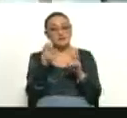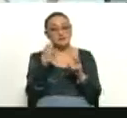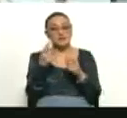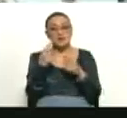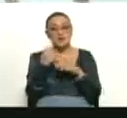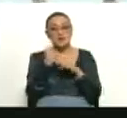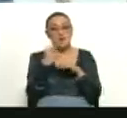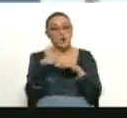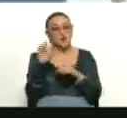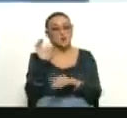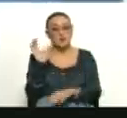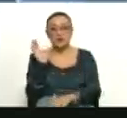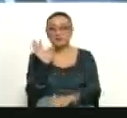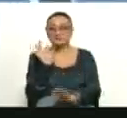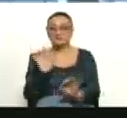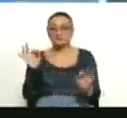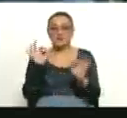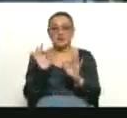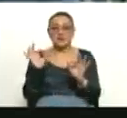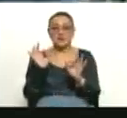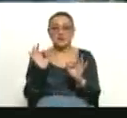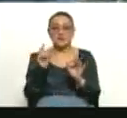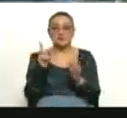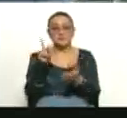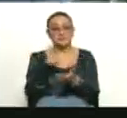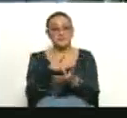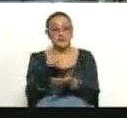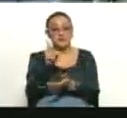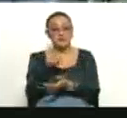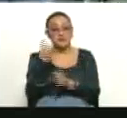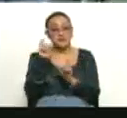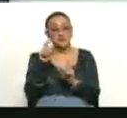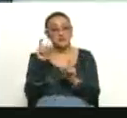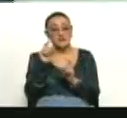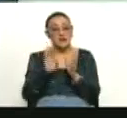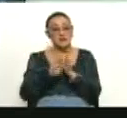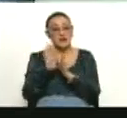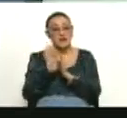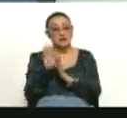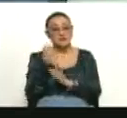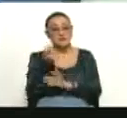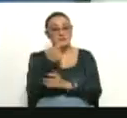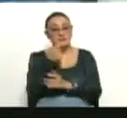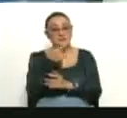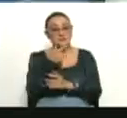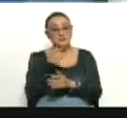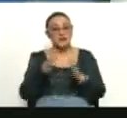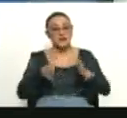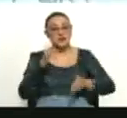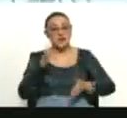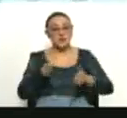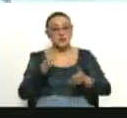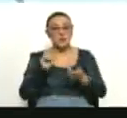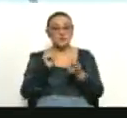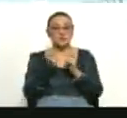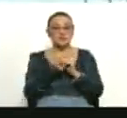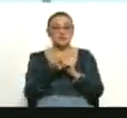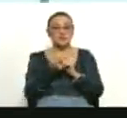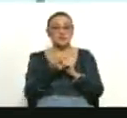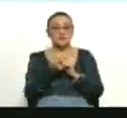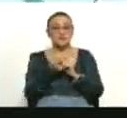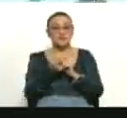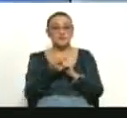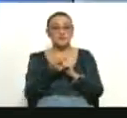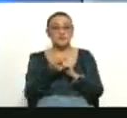otro país hayan hecho en este recorrido también enseñan avances en medicina robótica la innovación en su máximo